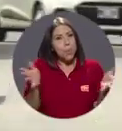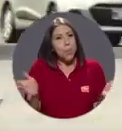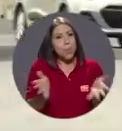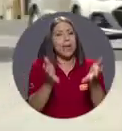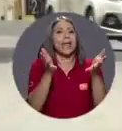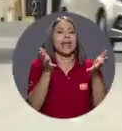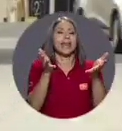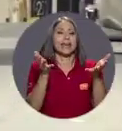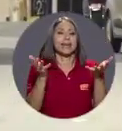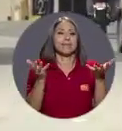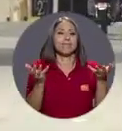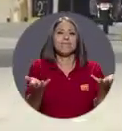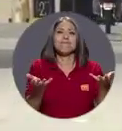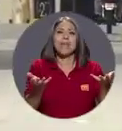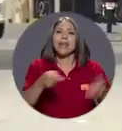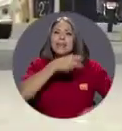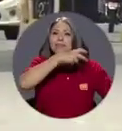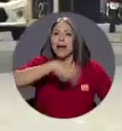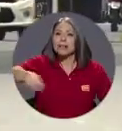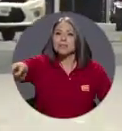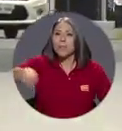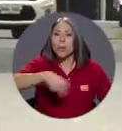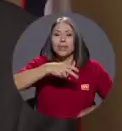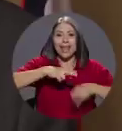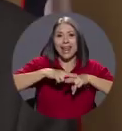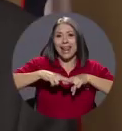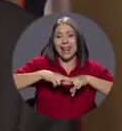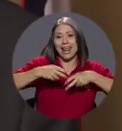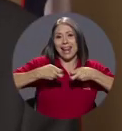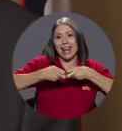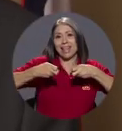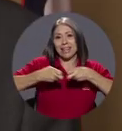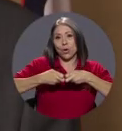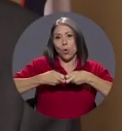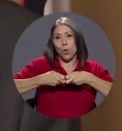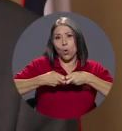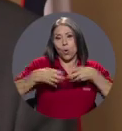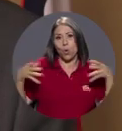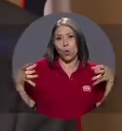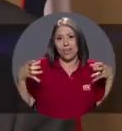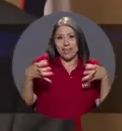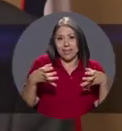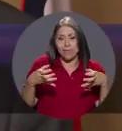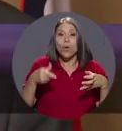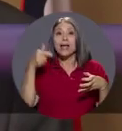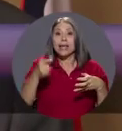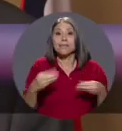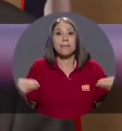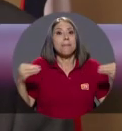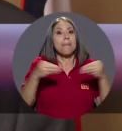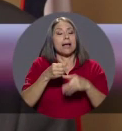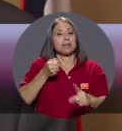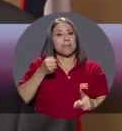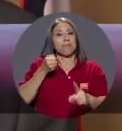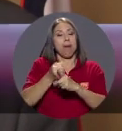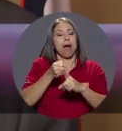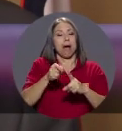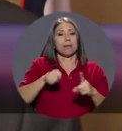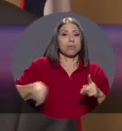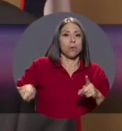la movilidad, el transporte eléctrico colectivo, ¿verdad? Que es digamos, uno de los que va a tener más impacto en la